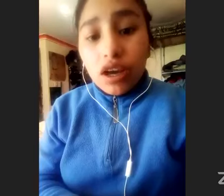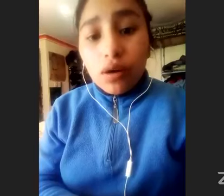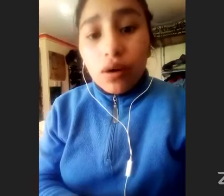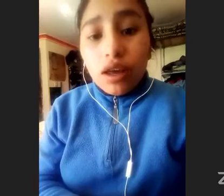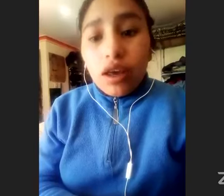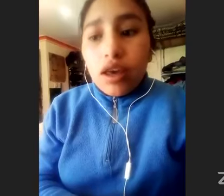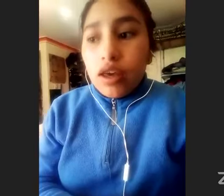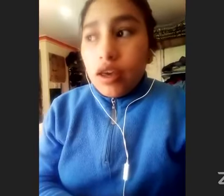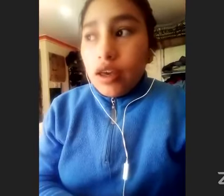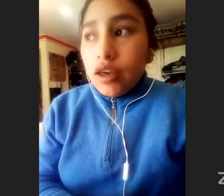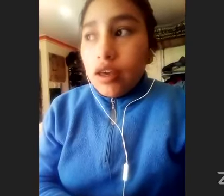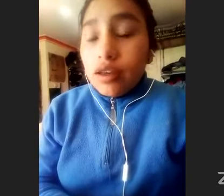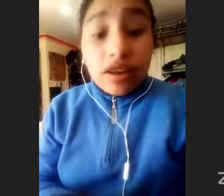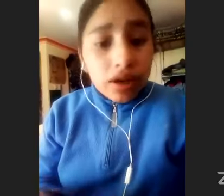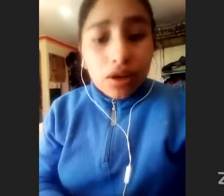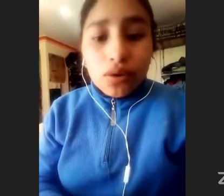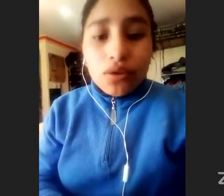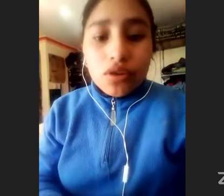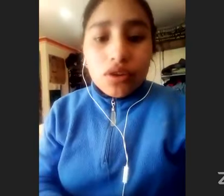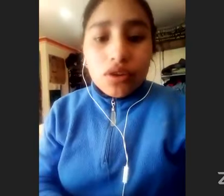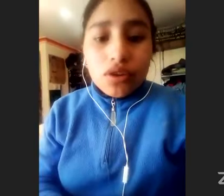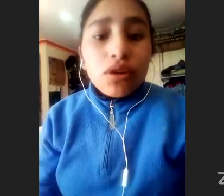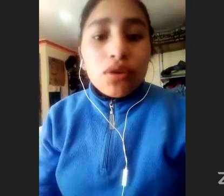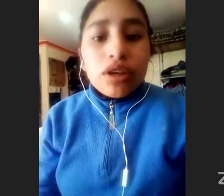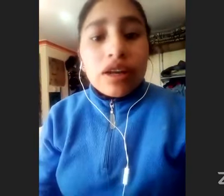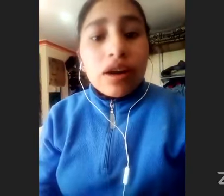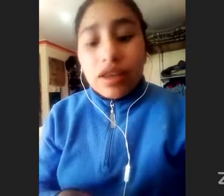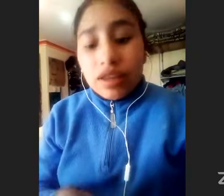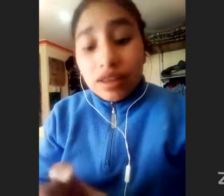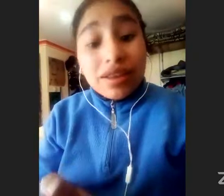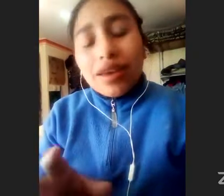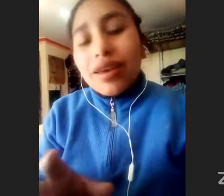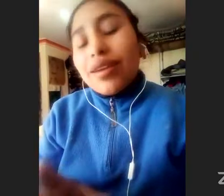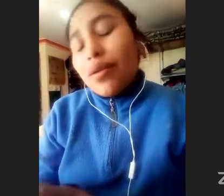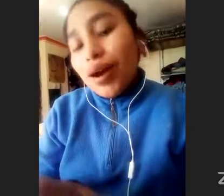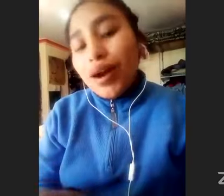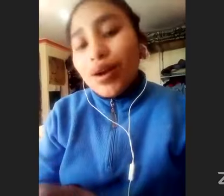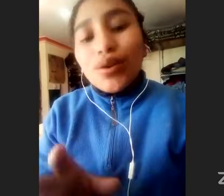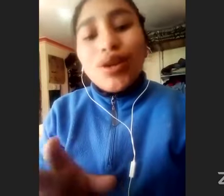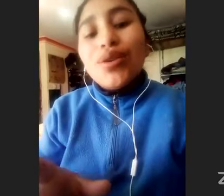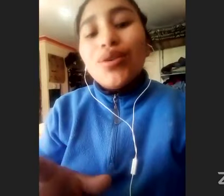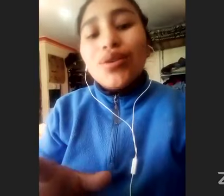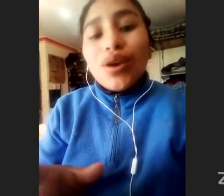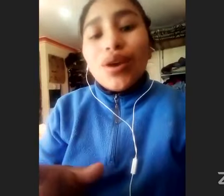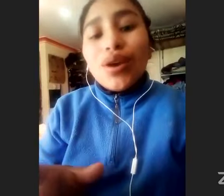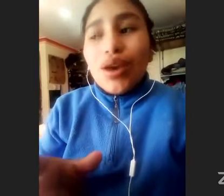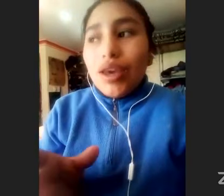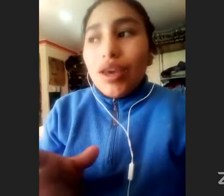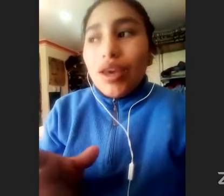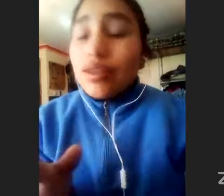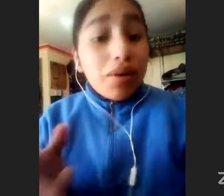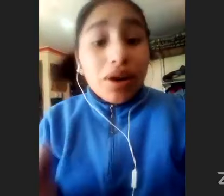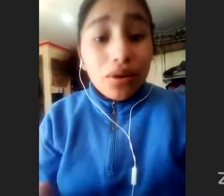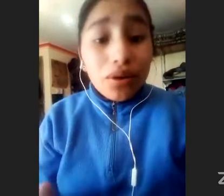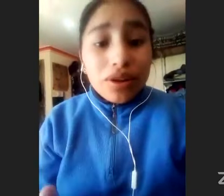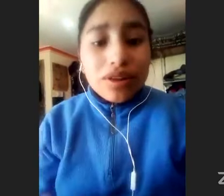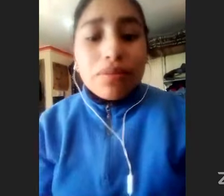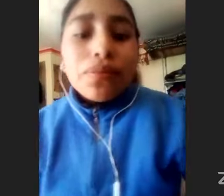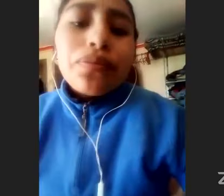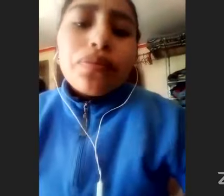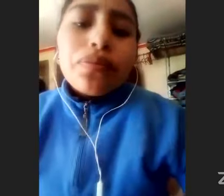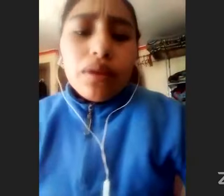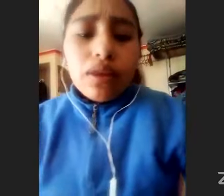hay agua santa cruz y todas las organizaciones bueno que trabaje que trabajan con niños y